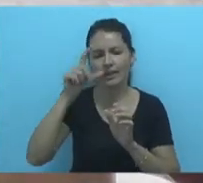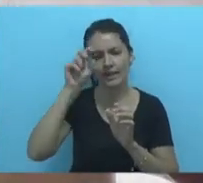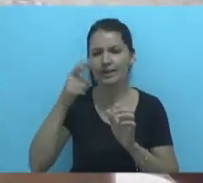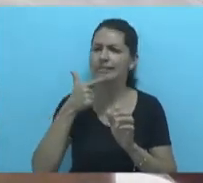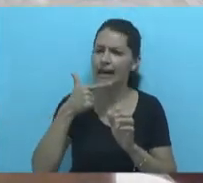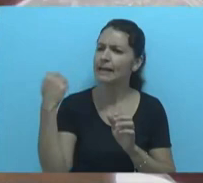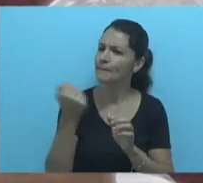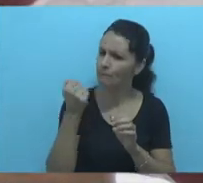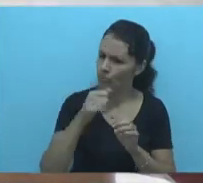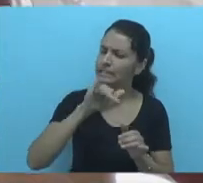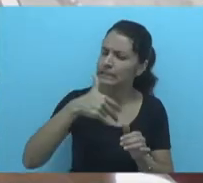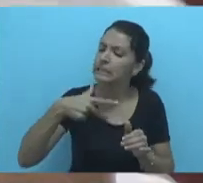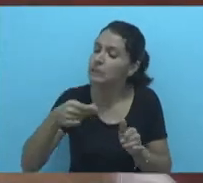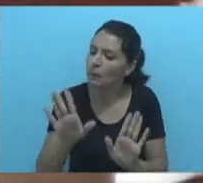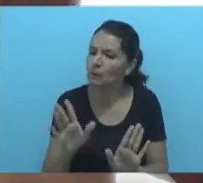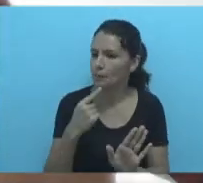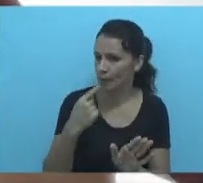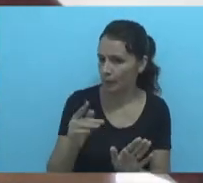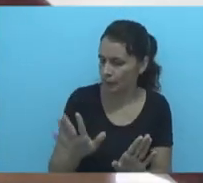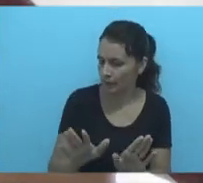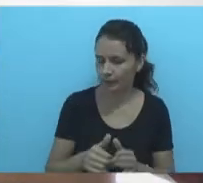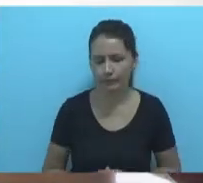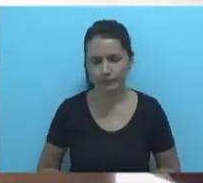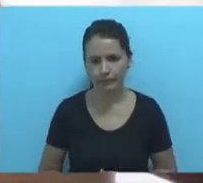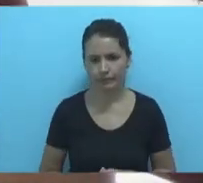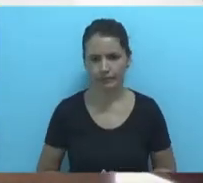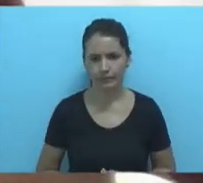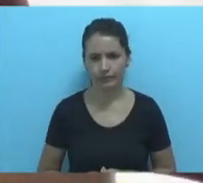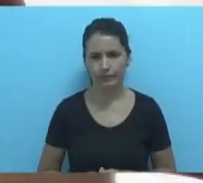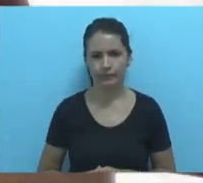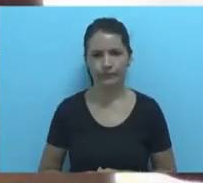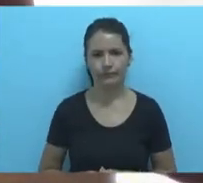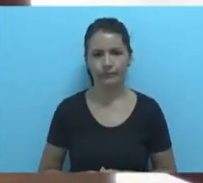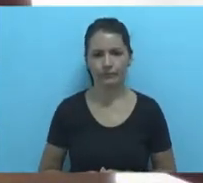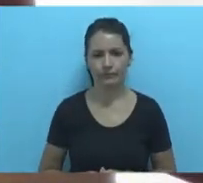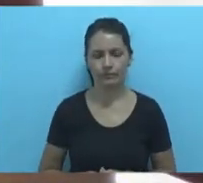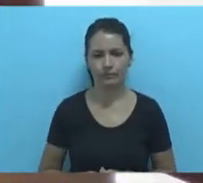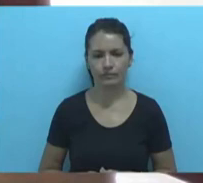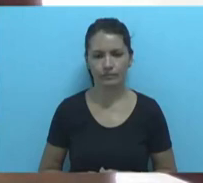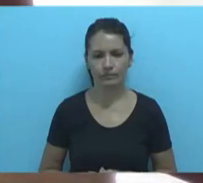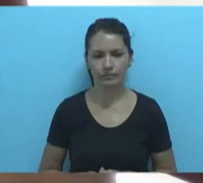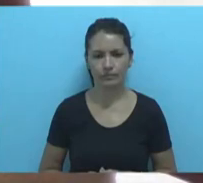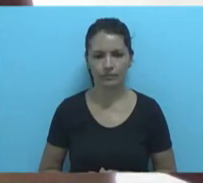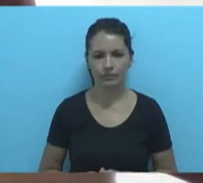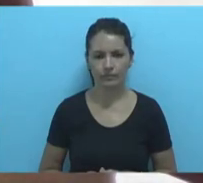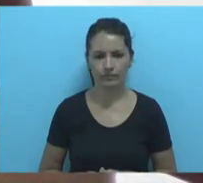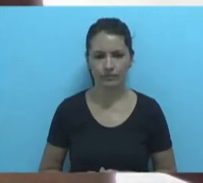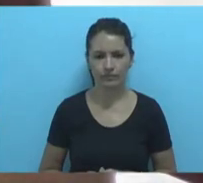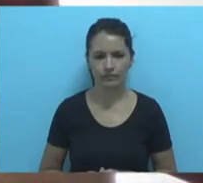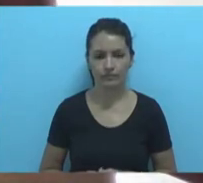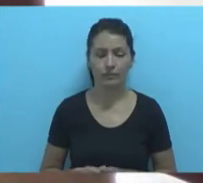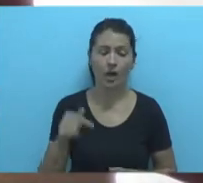realmente tiene implicancias negativas en lo que dispara a la producción, porque claramente el sistema